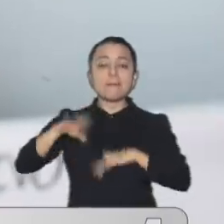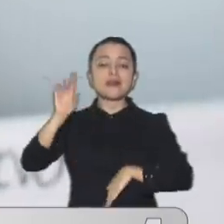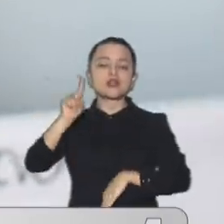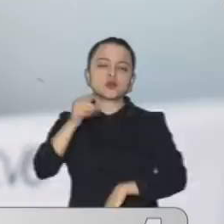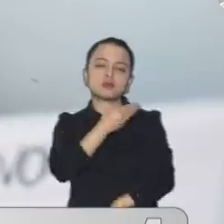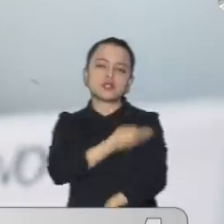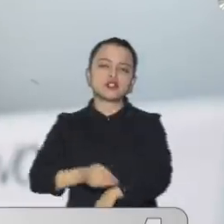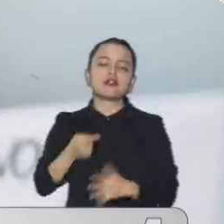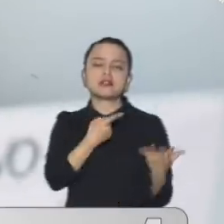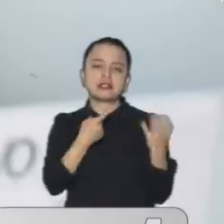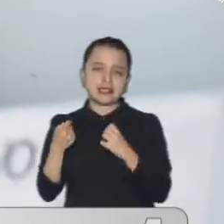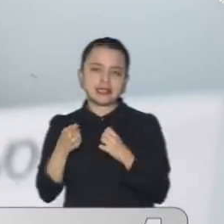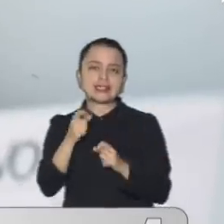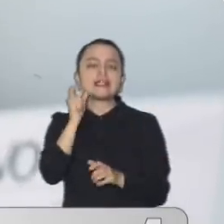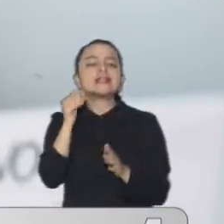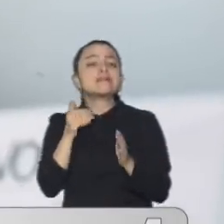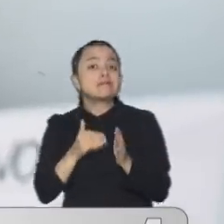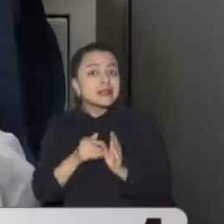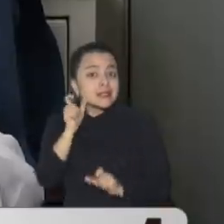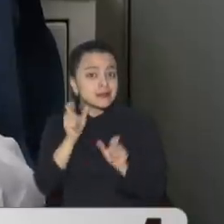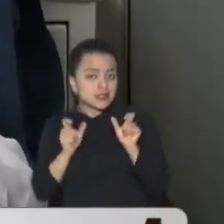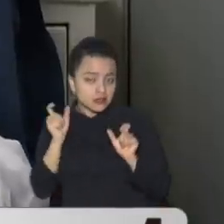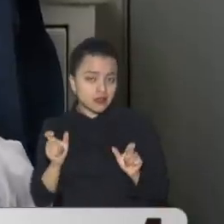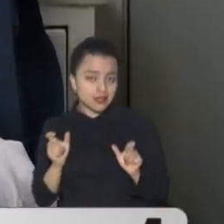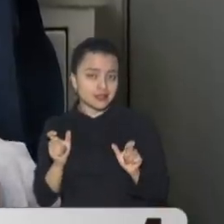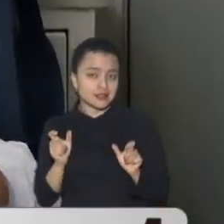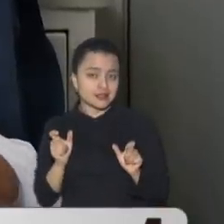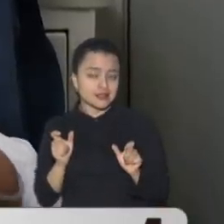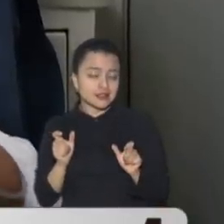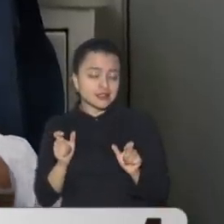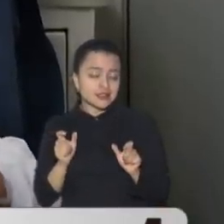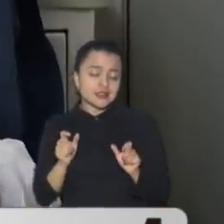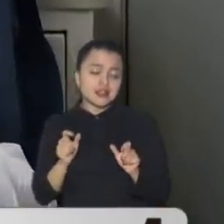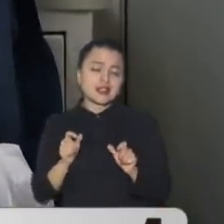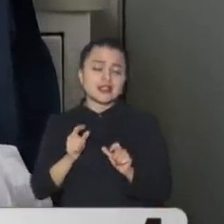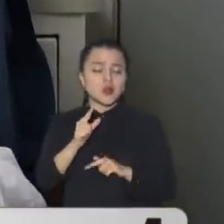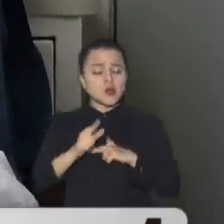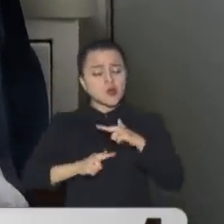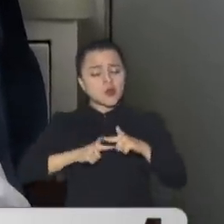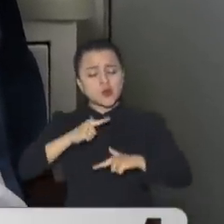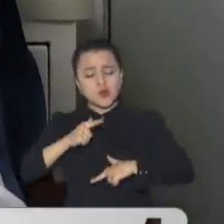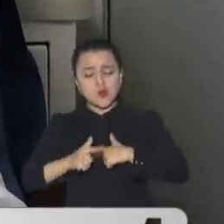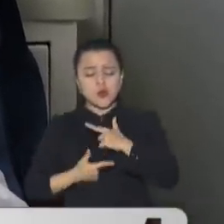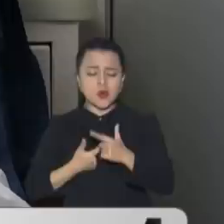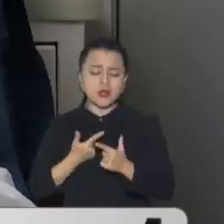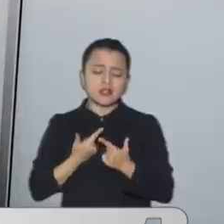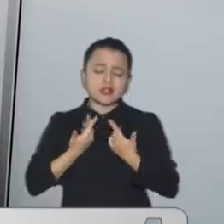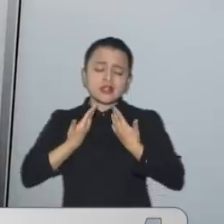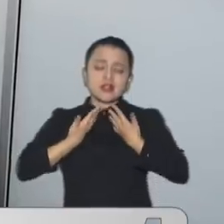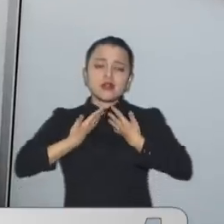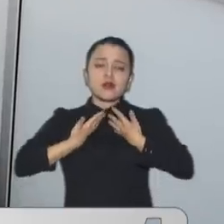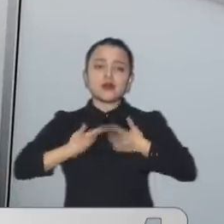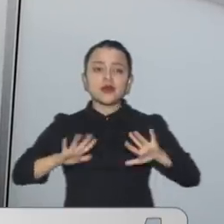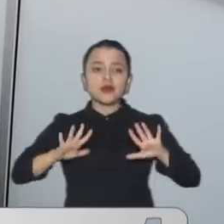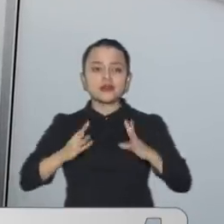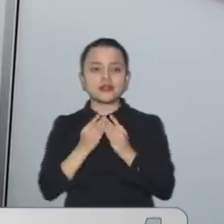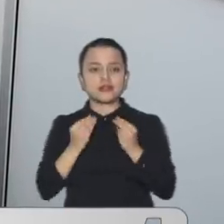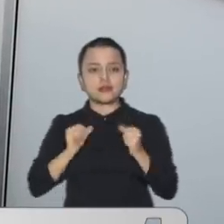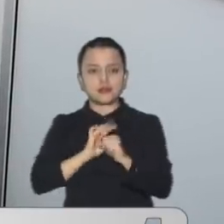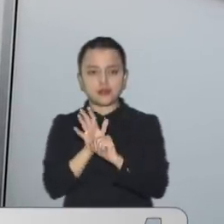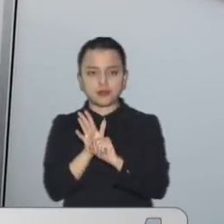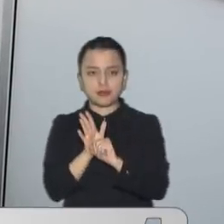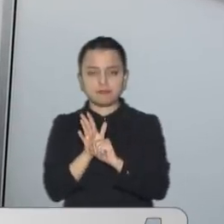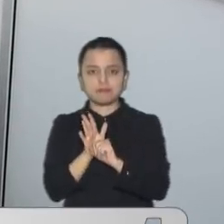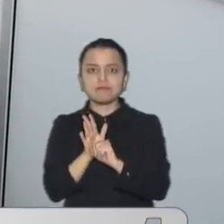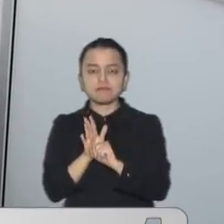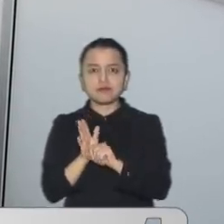1.600.000 o 600.000 personas que se han recuperado del COVID-19. Amparo Álvarez es esa mujer de